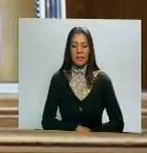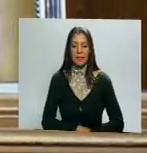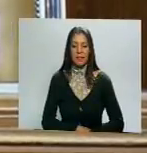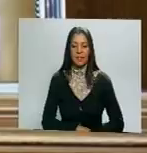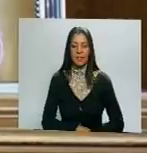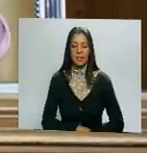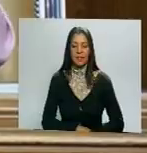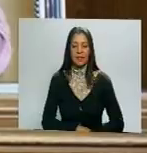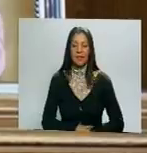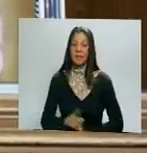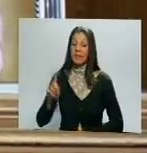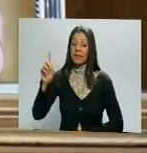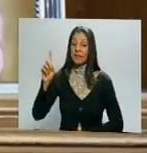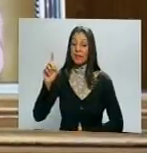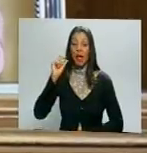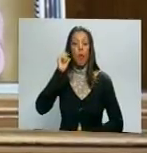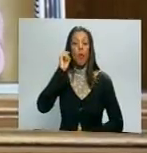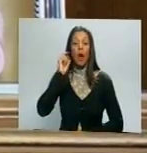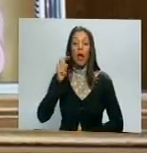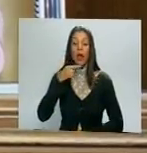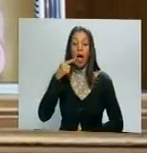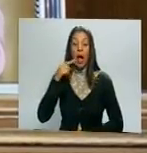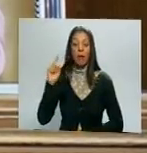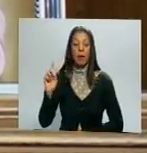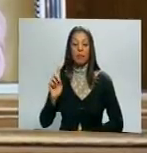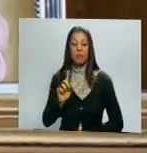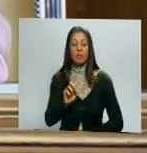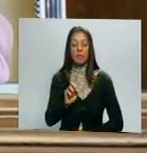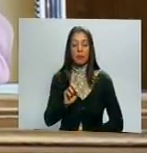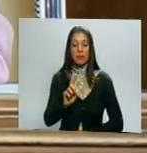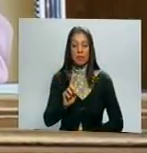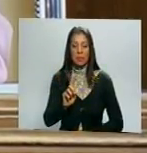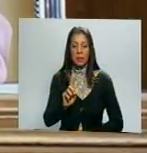Ha pedido la palabra la constituyente Robexa Poleo.